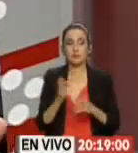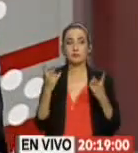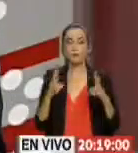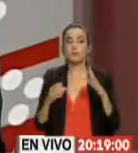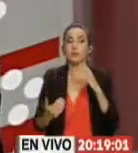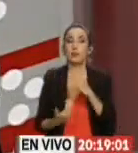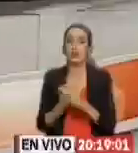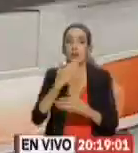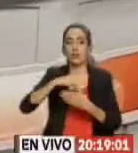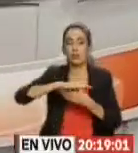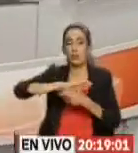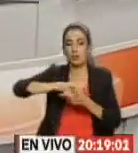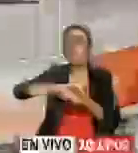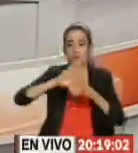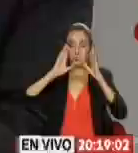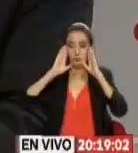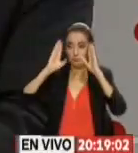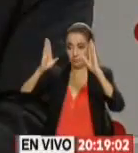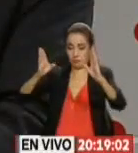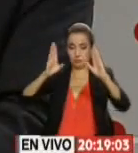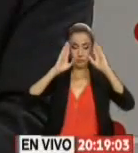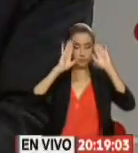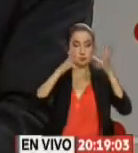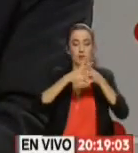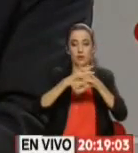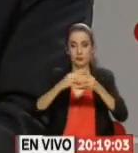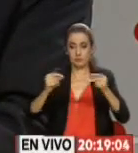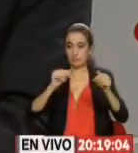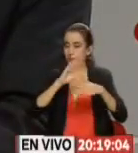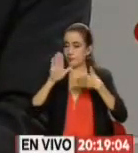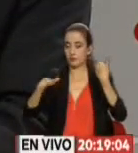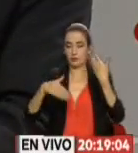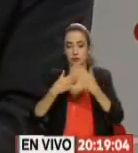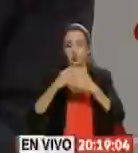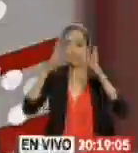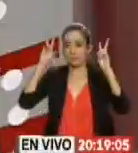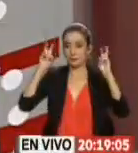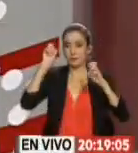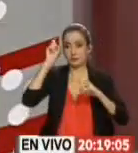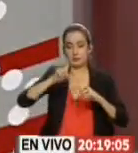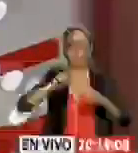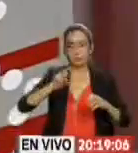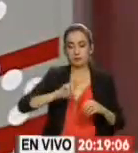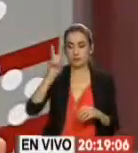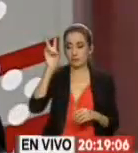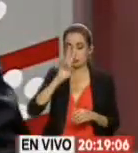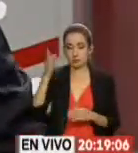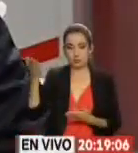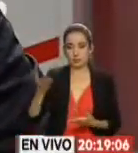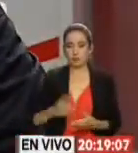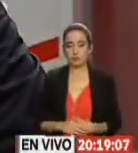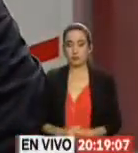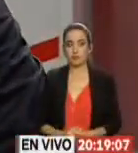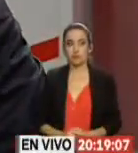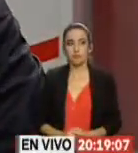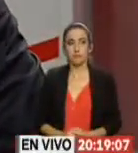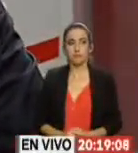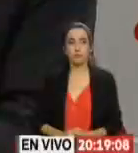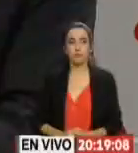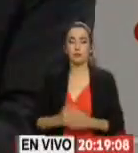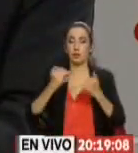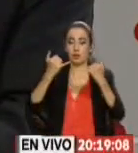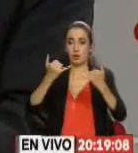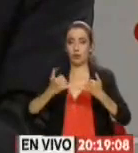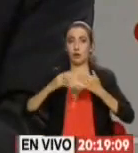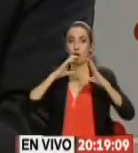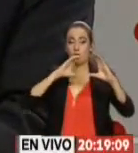embajador finalmente logre canalizar también esos temas demandados por los ciudadanos venezolanos. Hoy conversaba casualmente